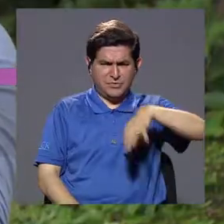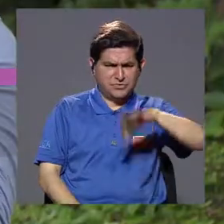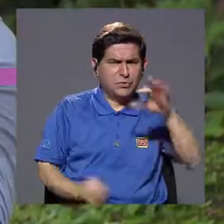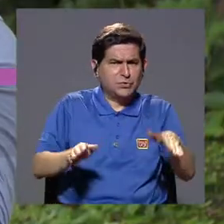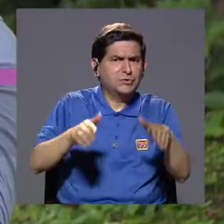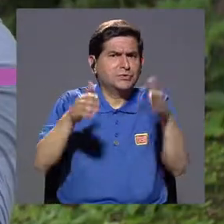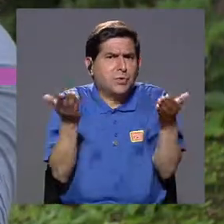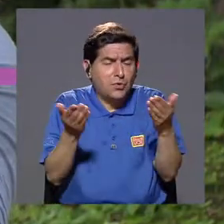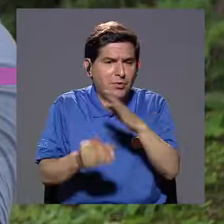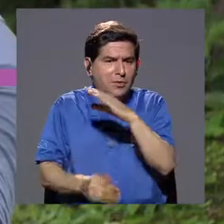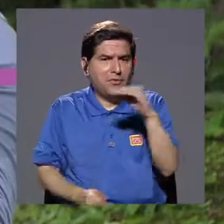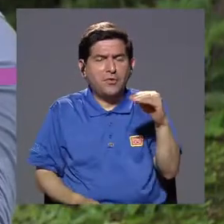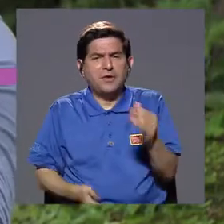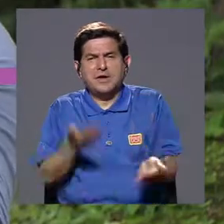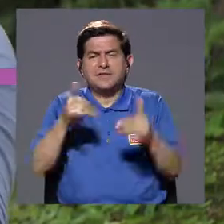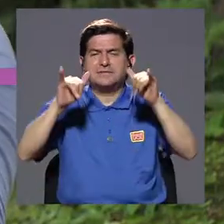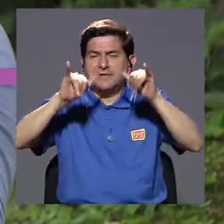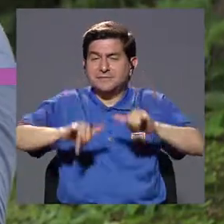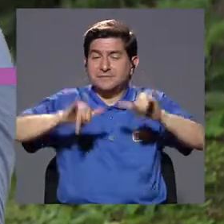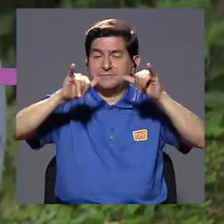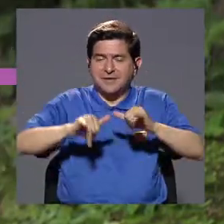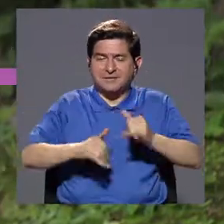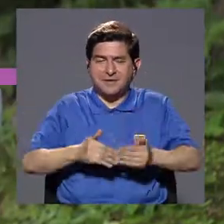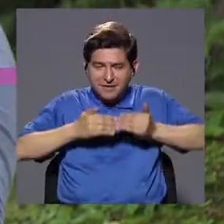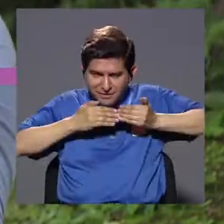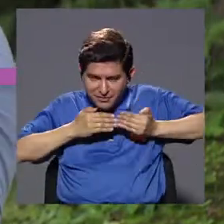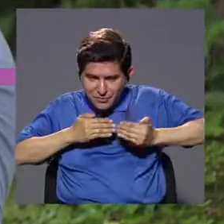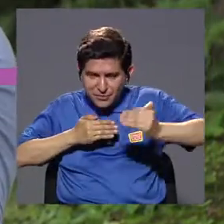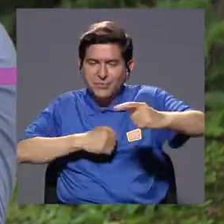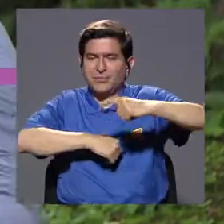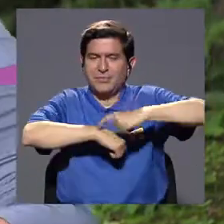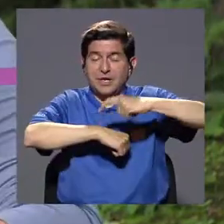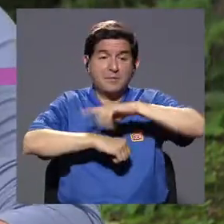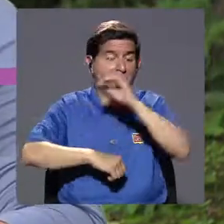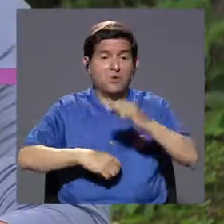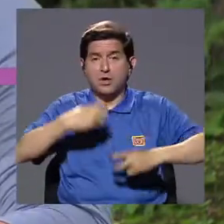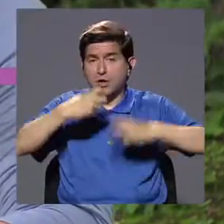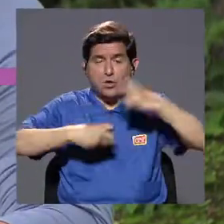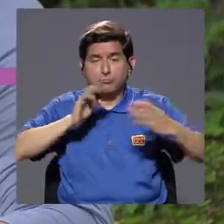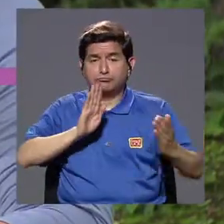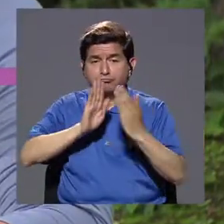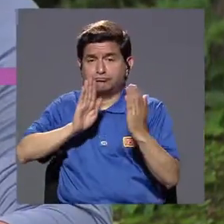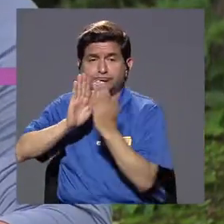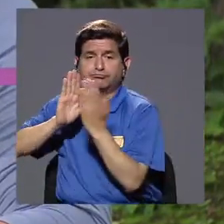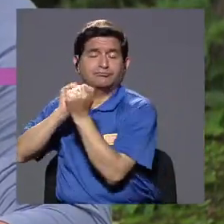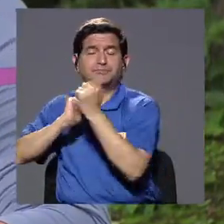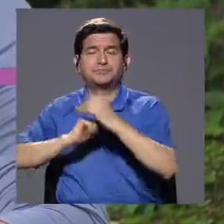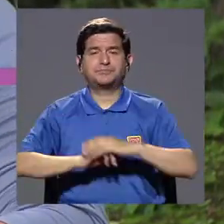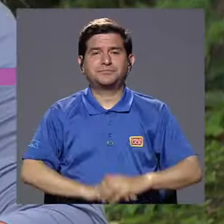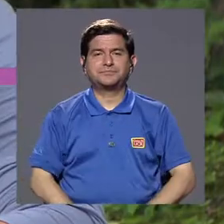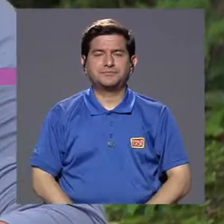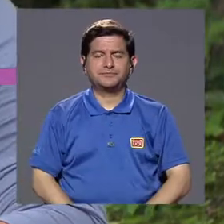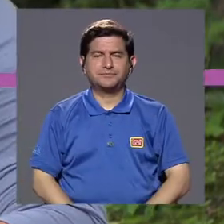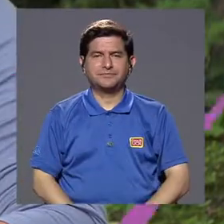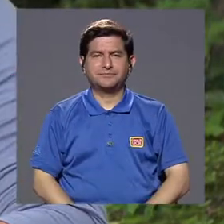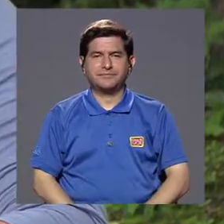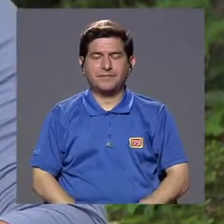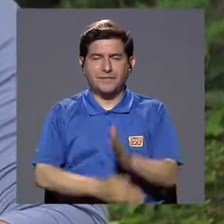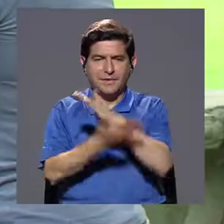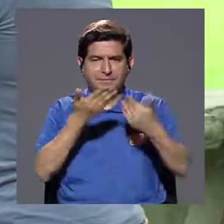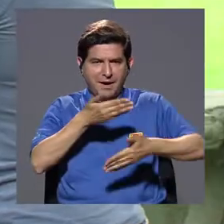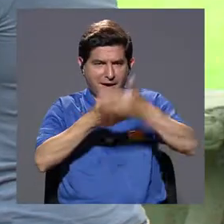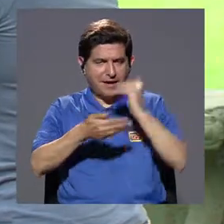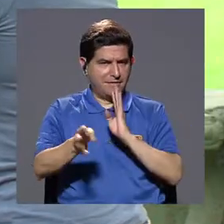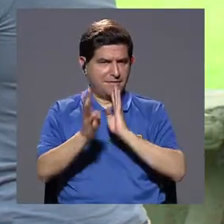y cómo podemos tal vez mantenerla a través del tiempo y de las dificultades conversábamos en el bloque